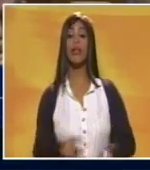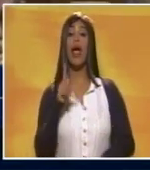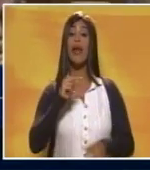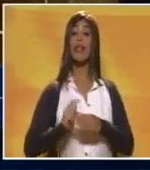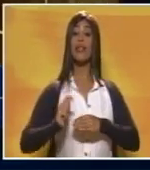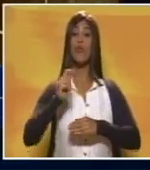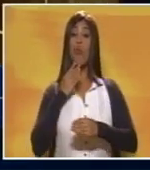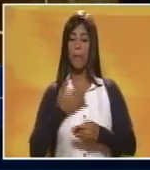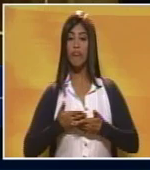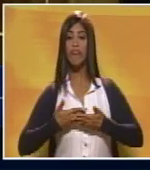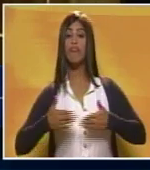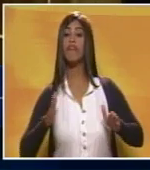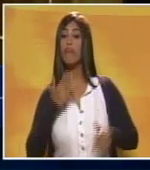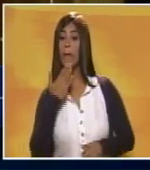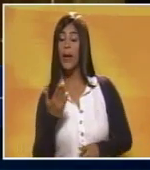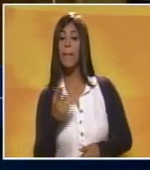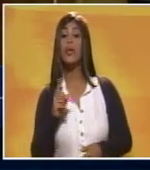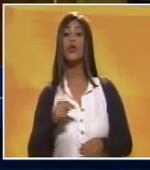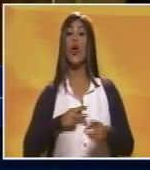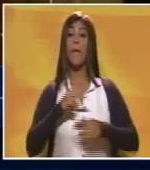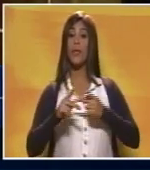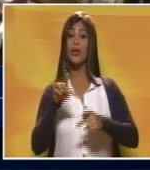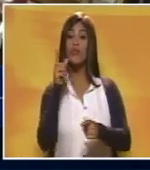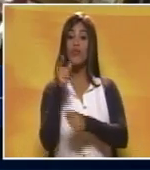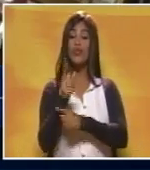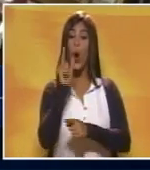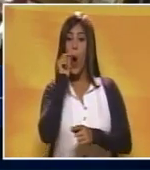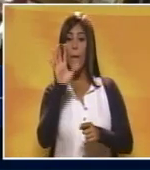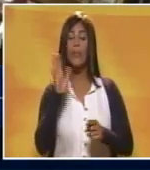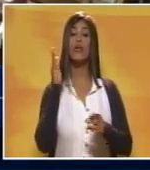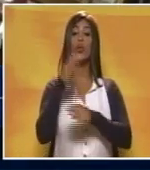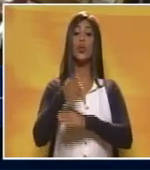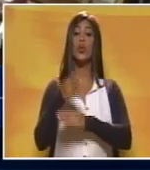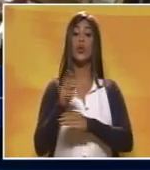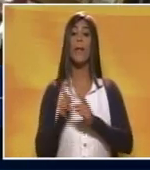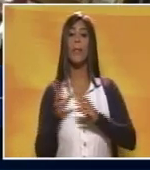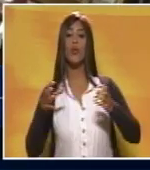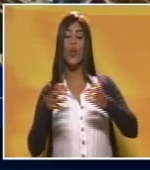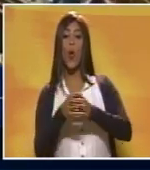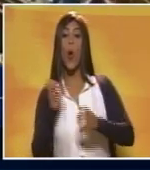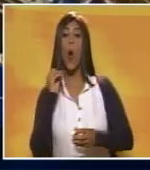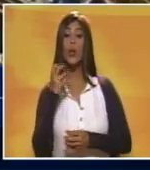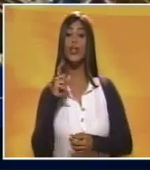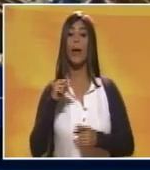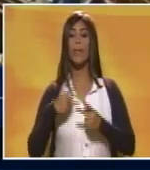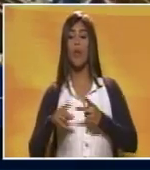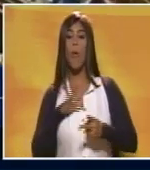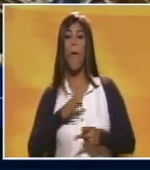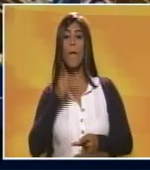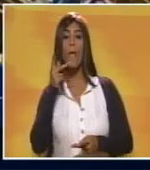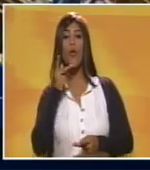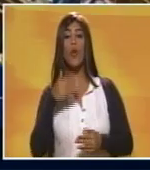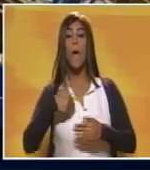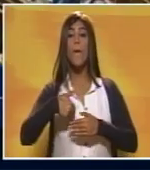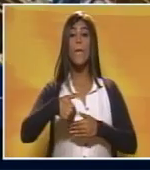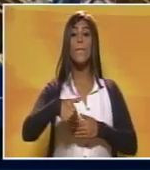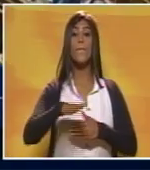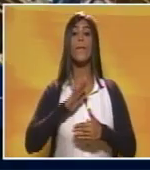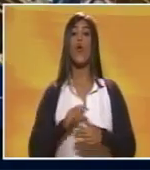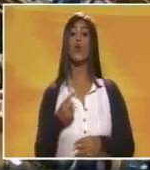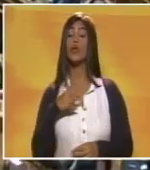el tribunal autoriza que los procesados electos acudan a las sesiones constitutivas del Congreso y del Senado el próximo para